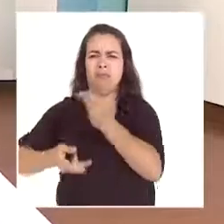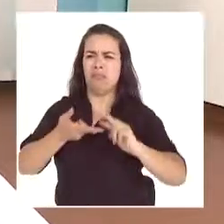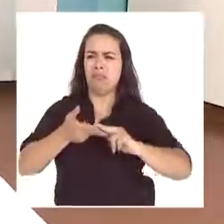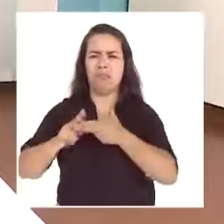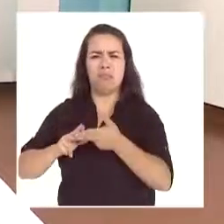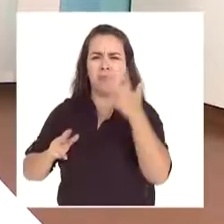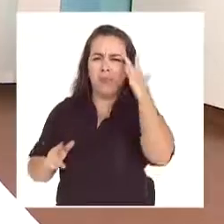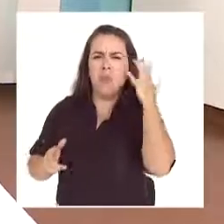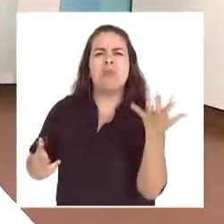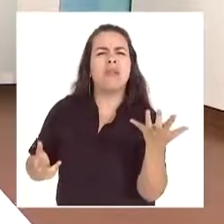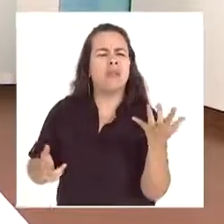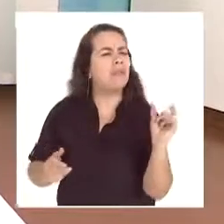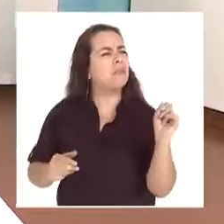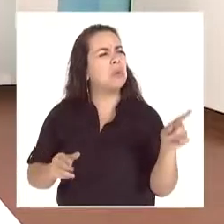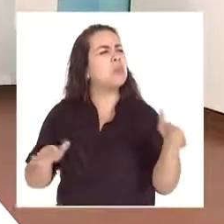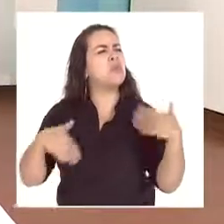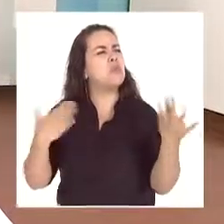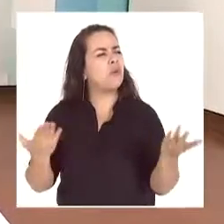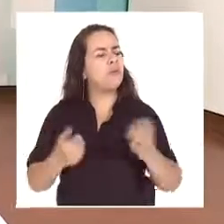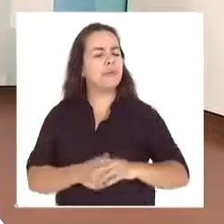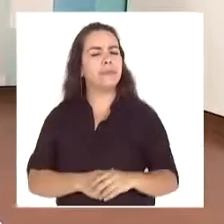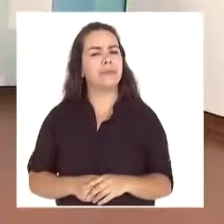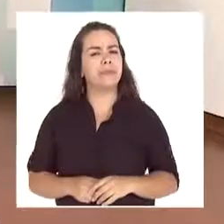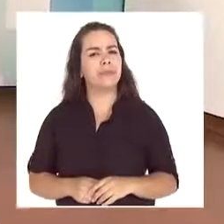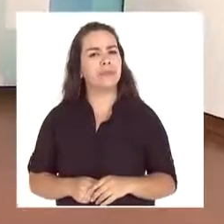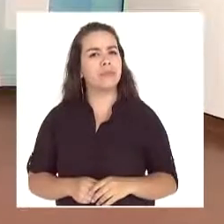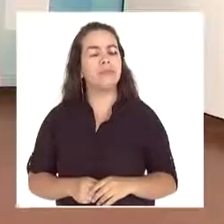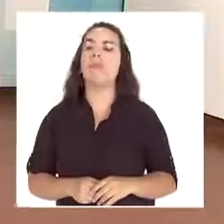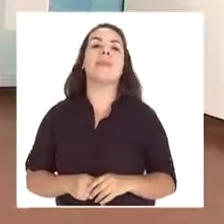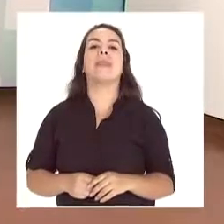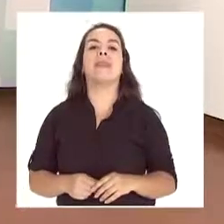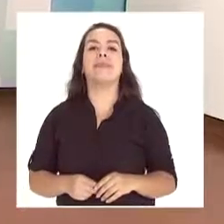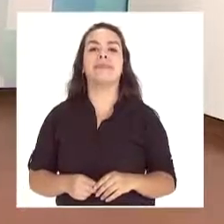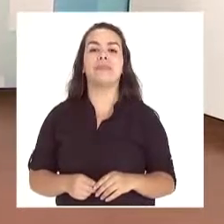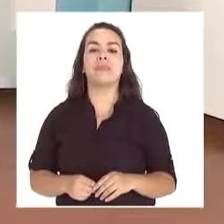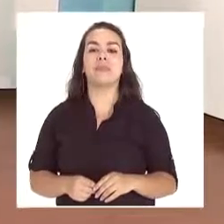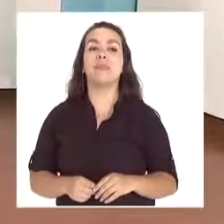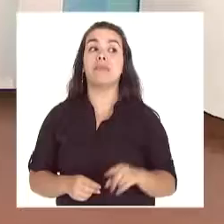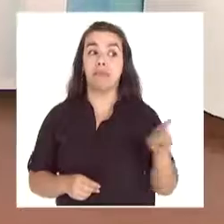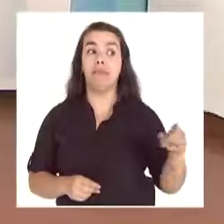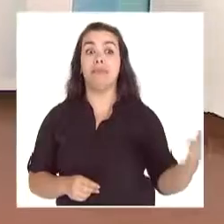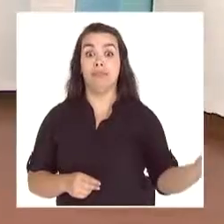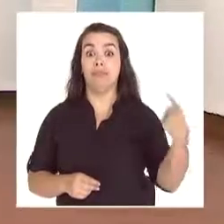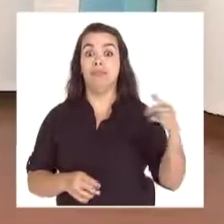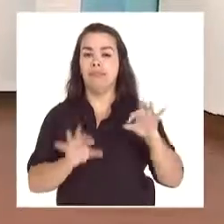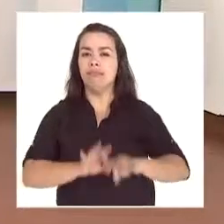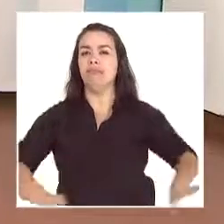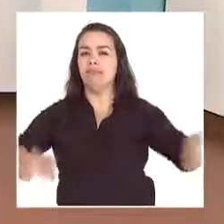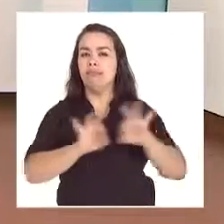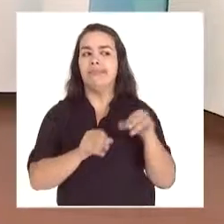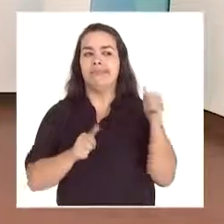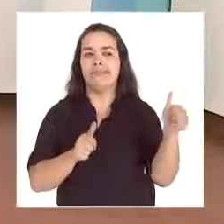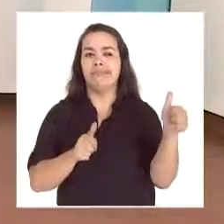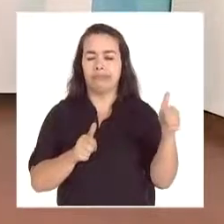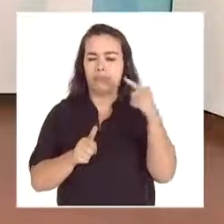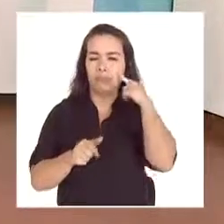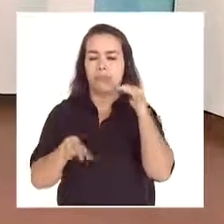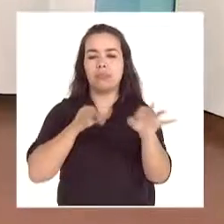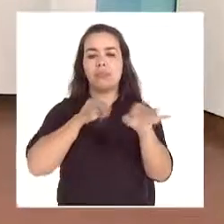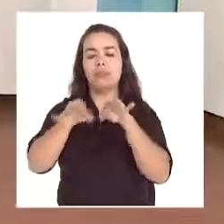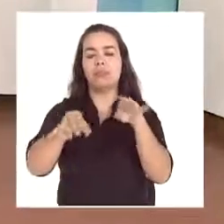del contexto cardiovascular y de la hipertensión arterial y la enfermedad cardiovascular? Es una pregunta sumamente importante,